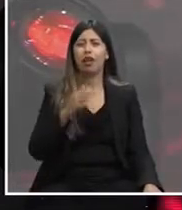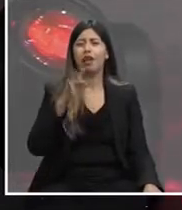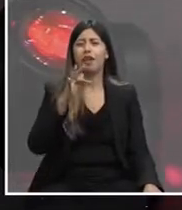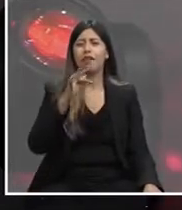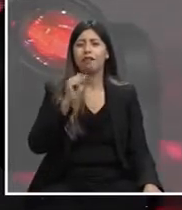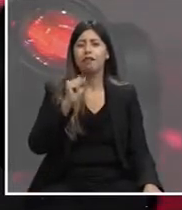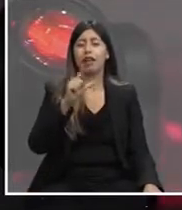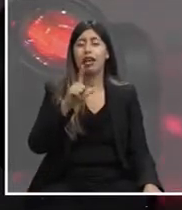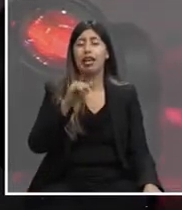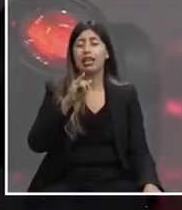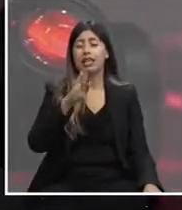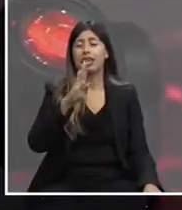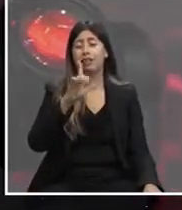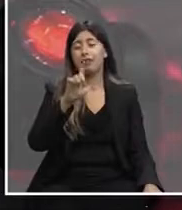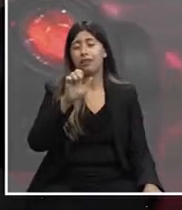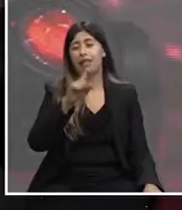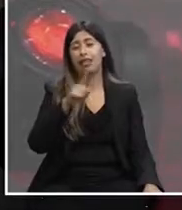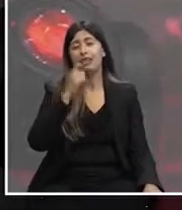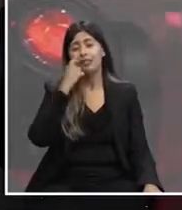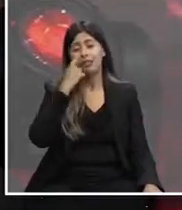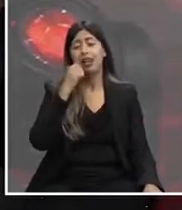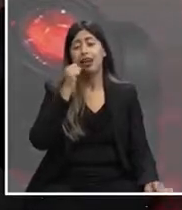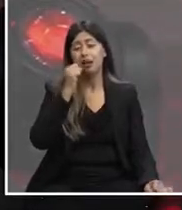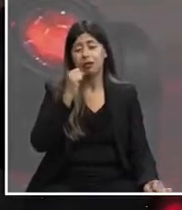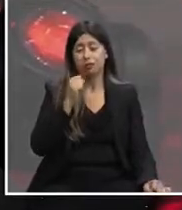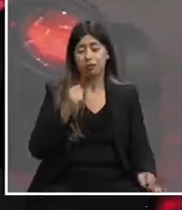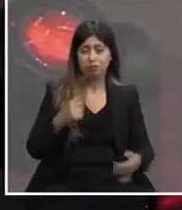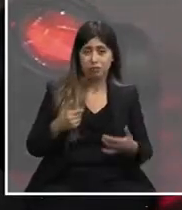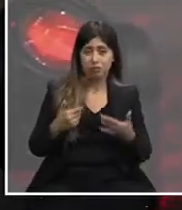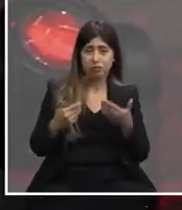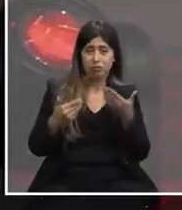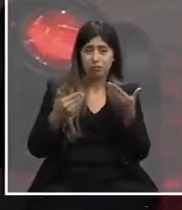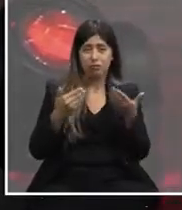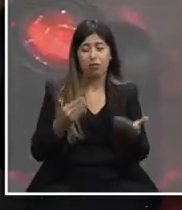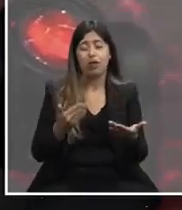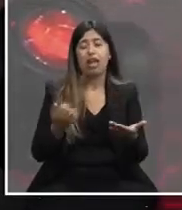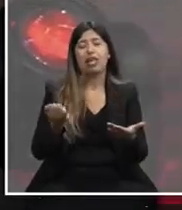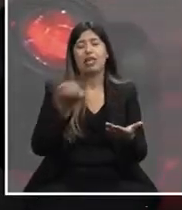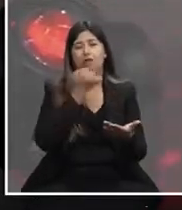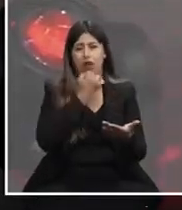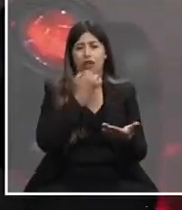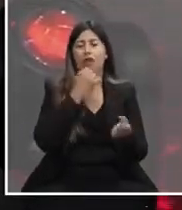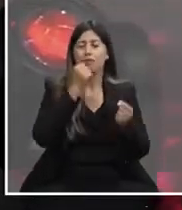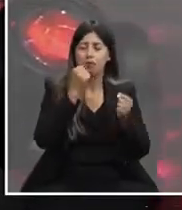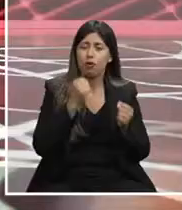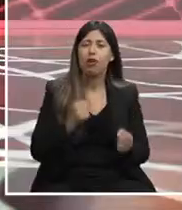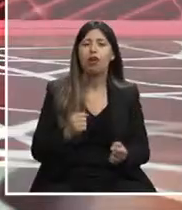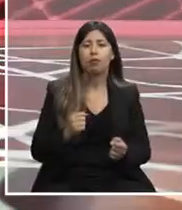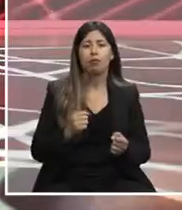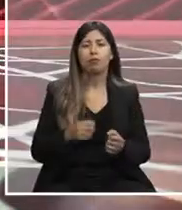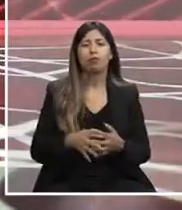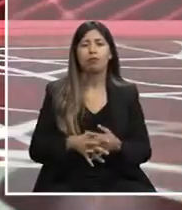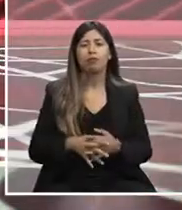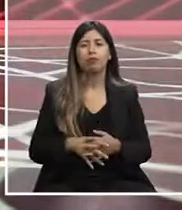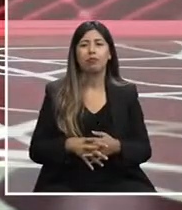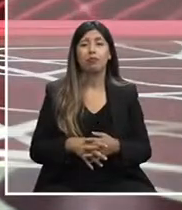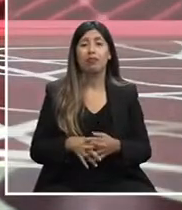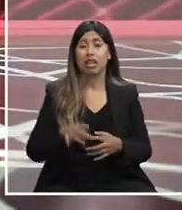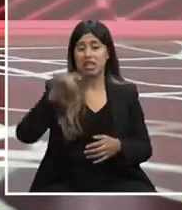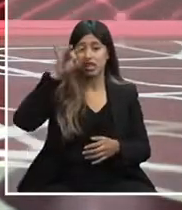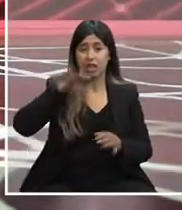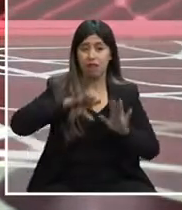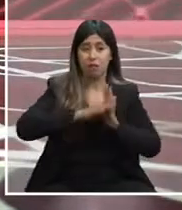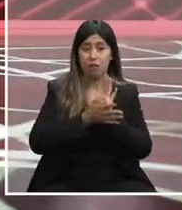que tenemos una disposición a equivocarnos. No la sabemos todas y